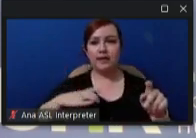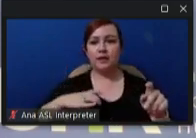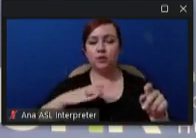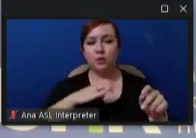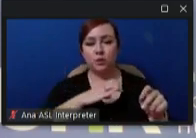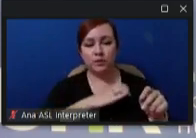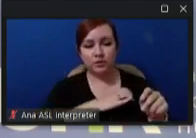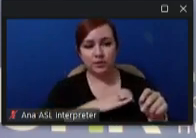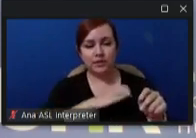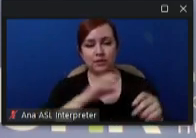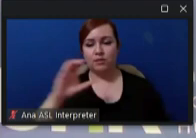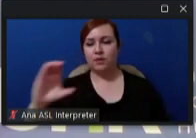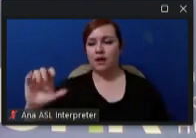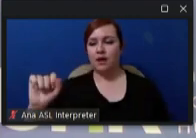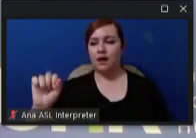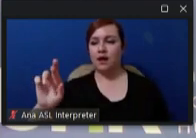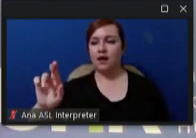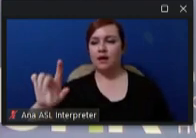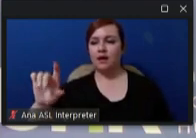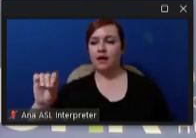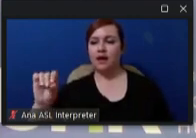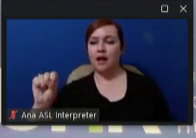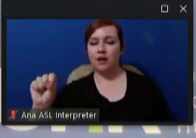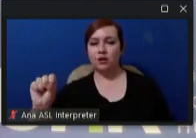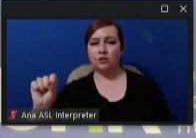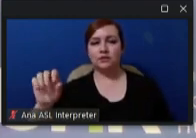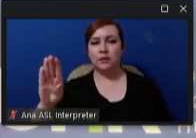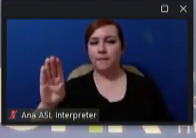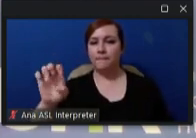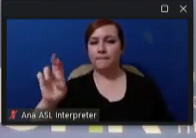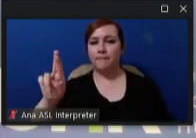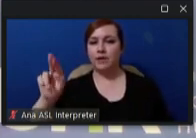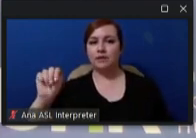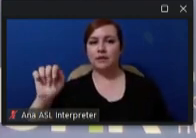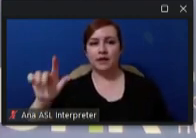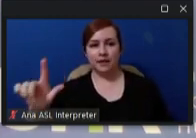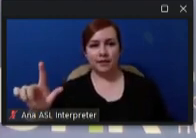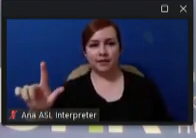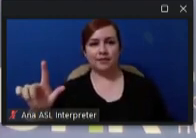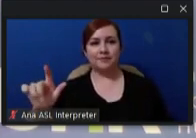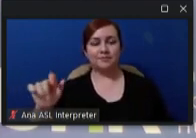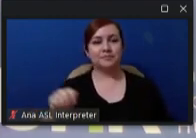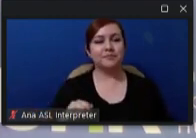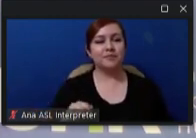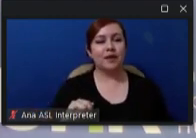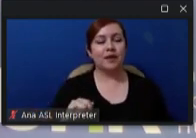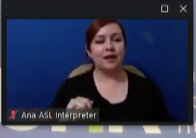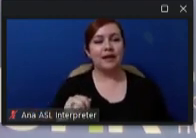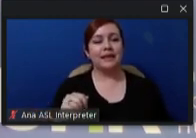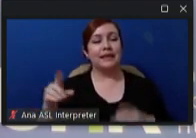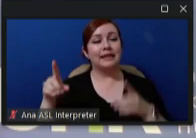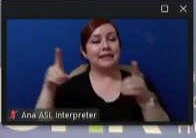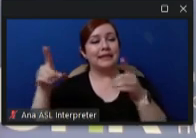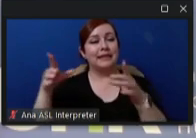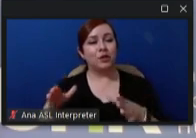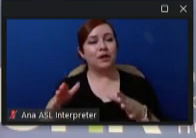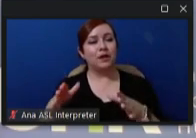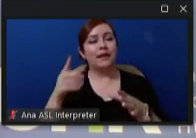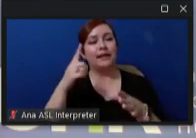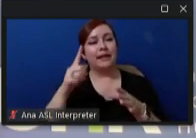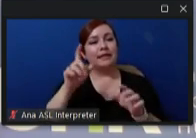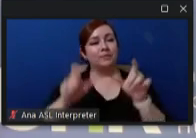Carlos Bernal, relator de país, relator para los derechos de personas con